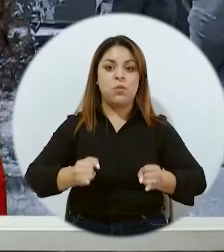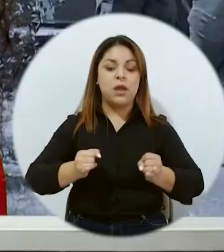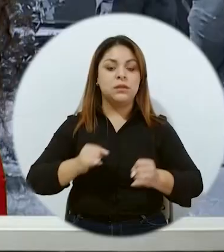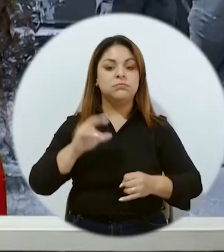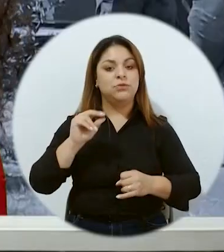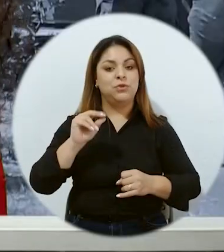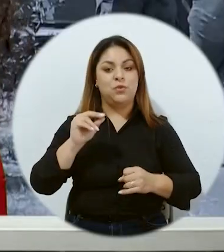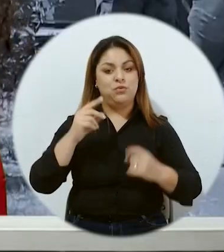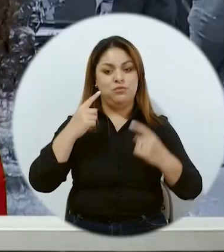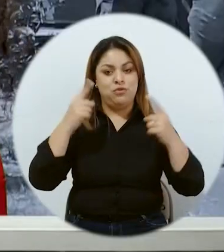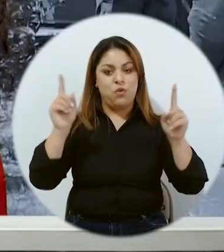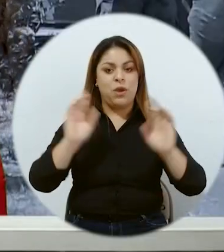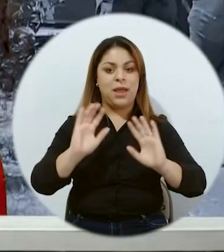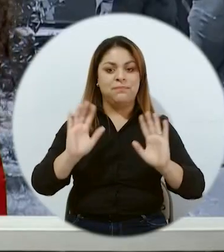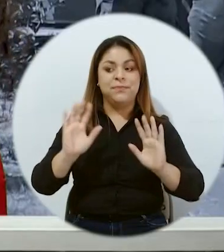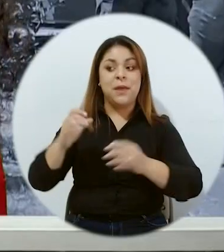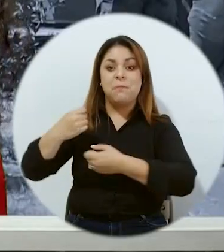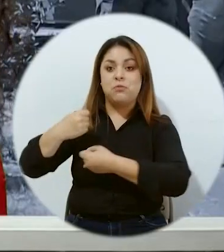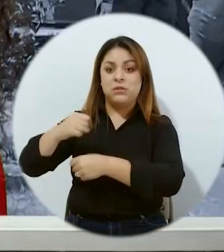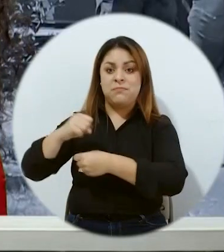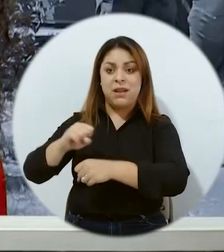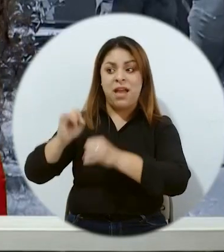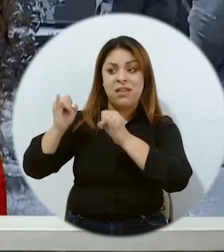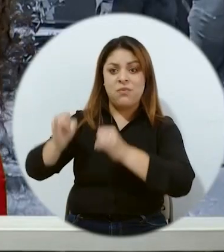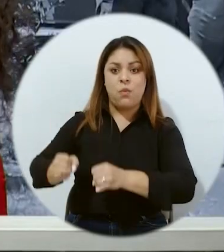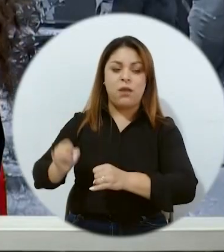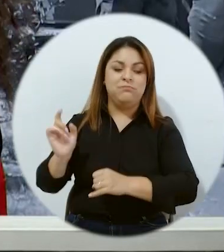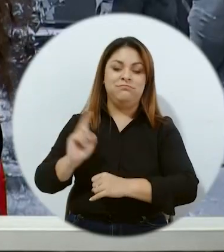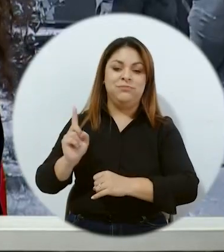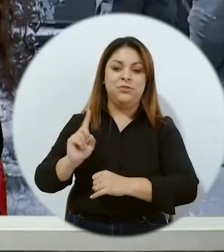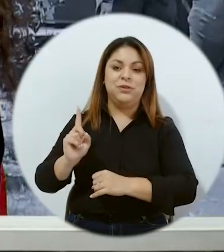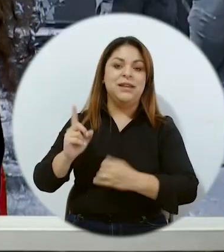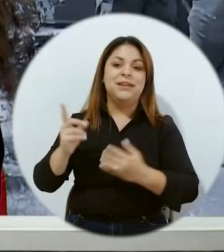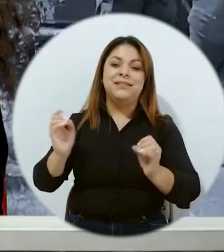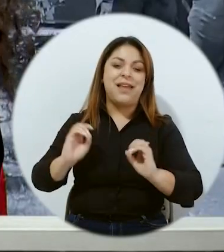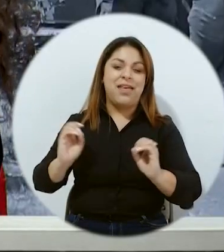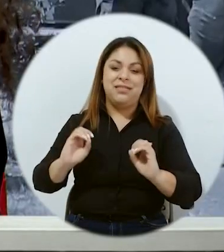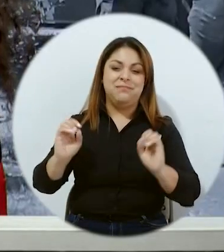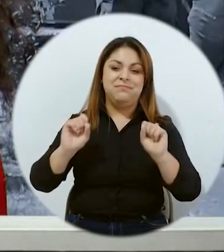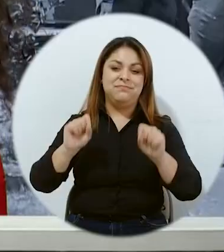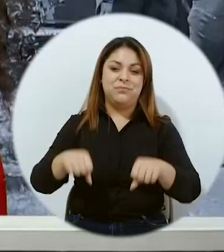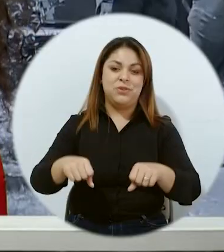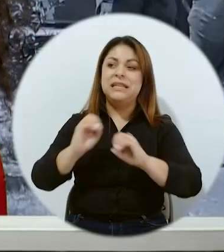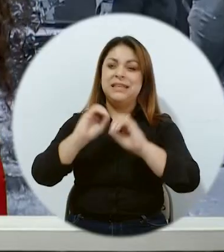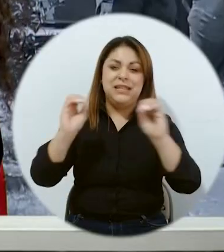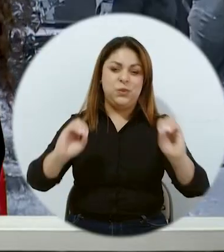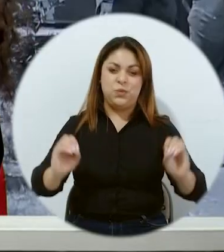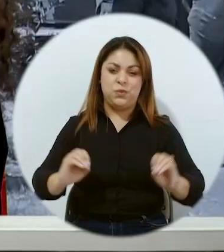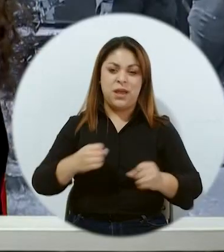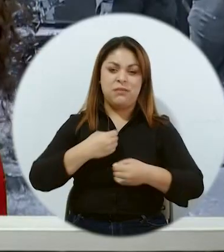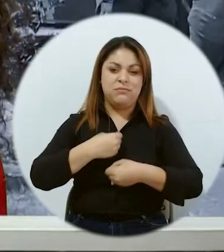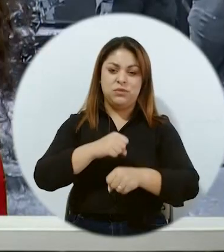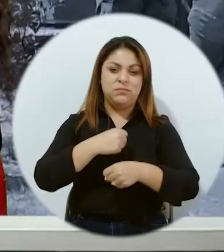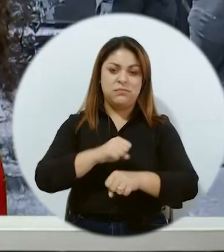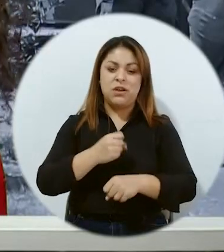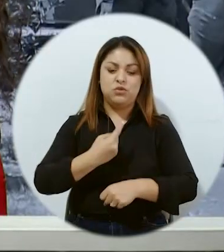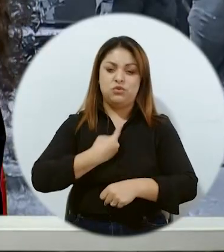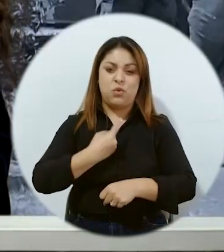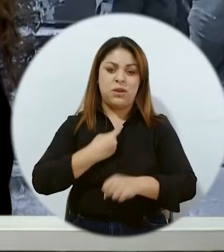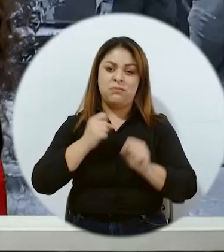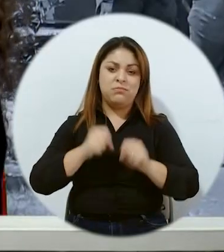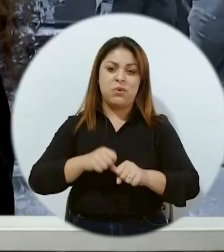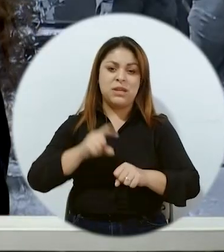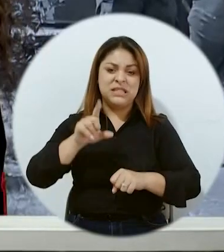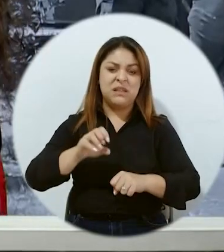lo logra, las municipalidades individualmente tampoco. Actualmente ninguna de las municipalidades del país puede procesar